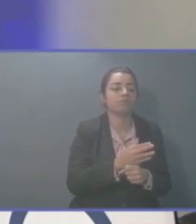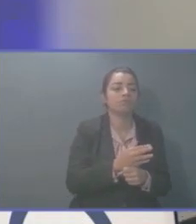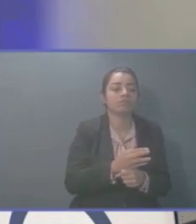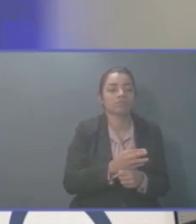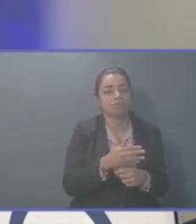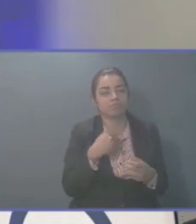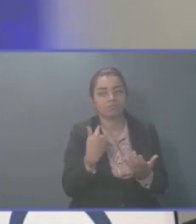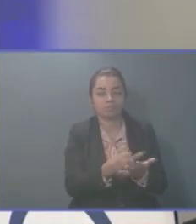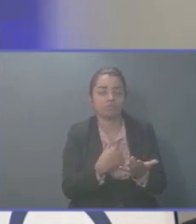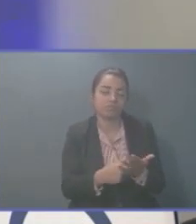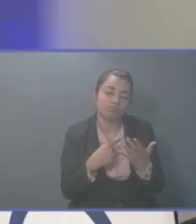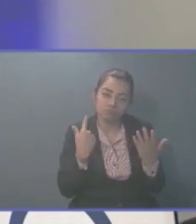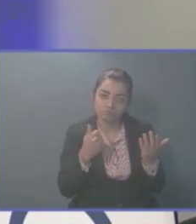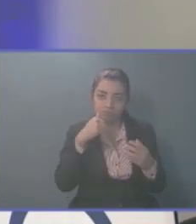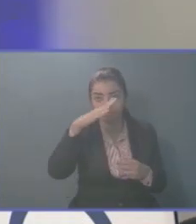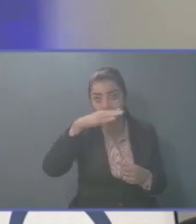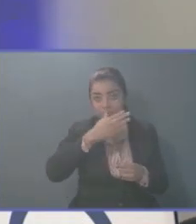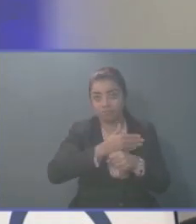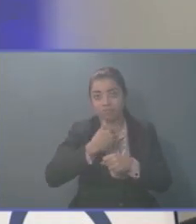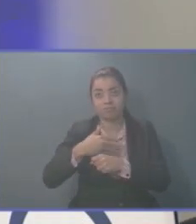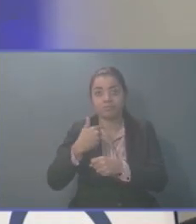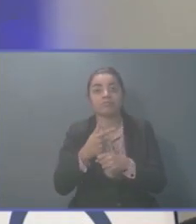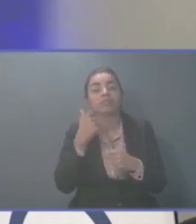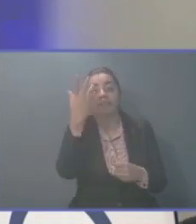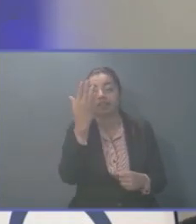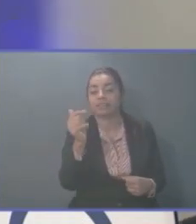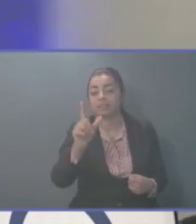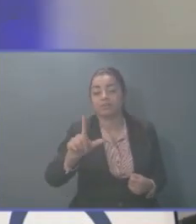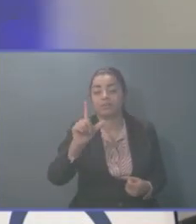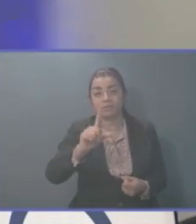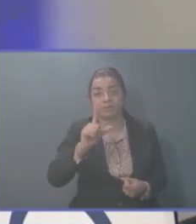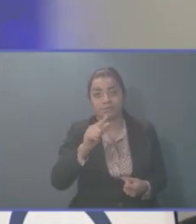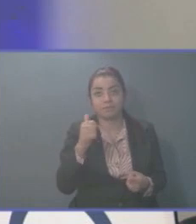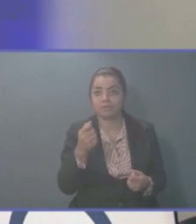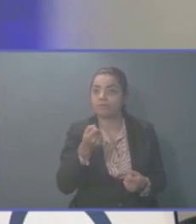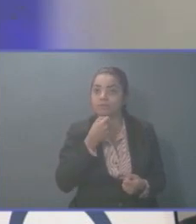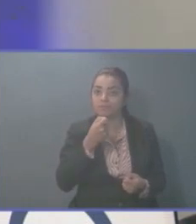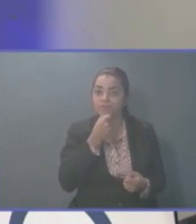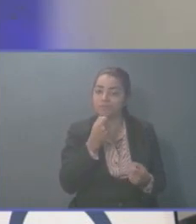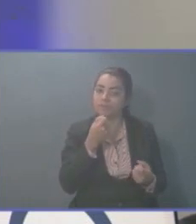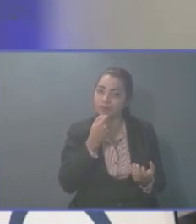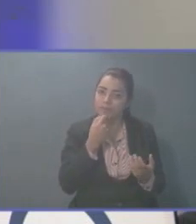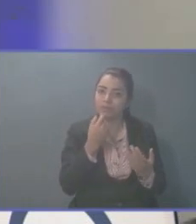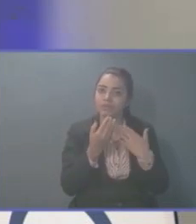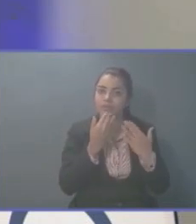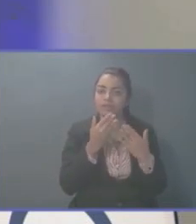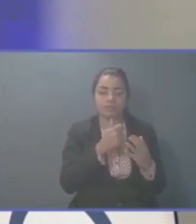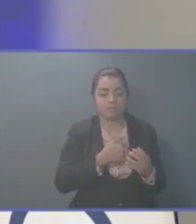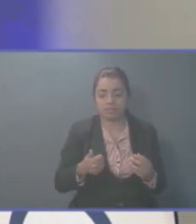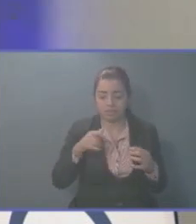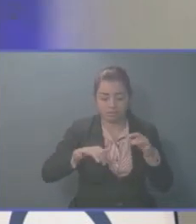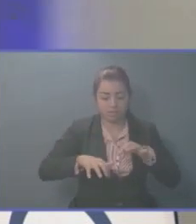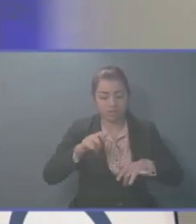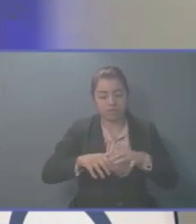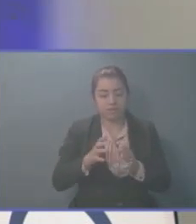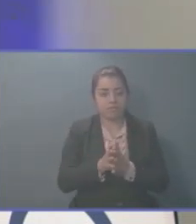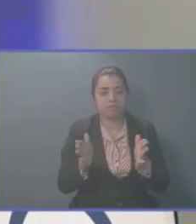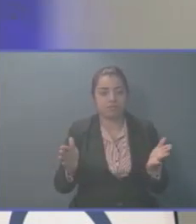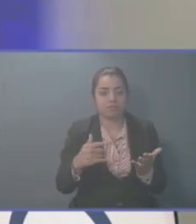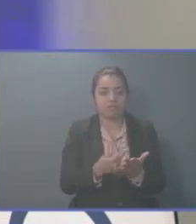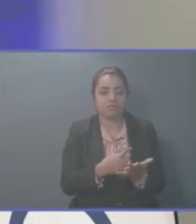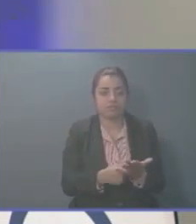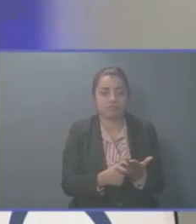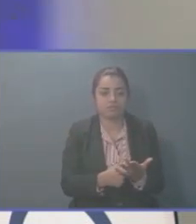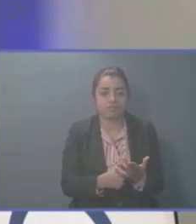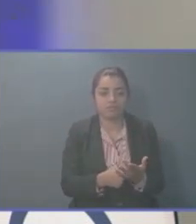partido pues expresábamos el día lunes en nuestra conferencia de prensa a través del secretario general que se seguirán tomando medidas